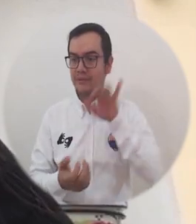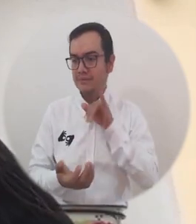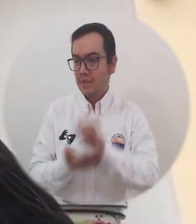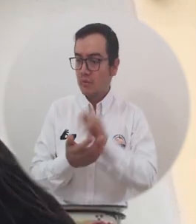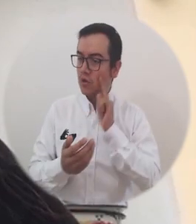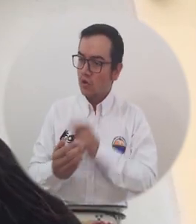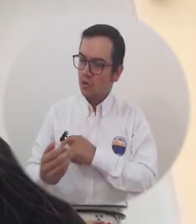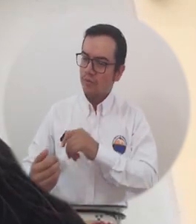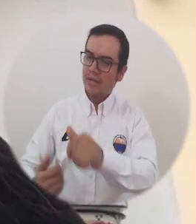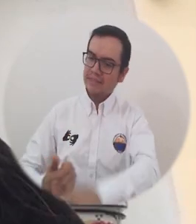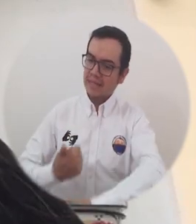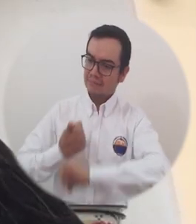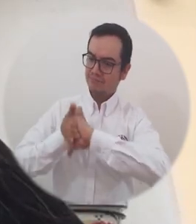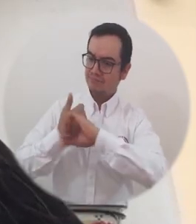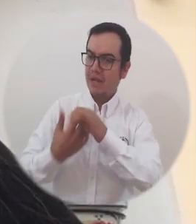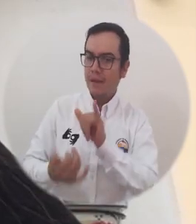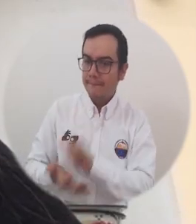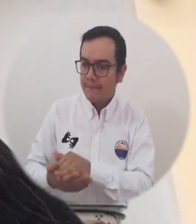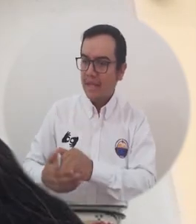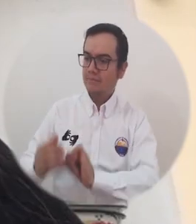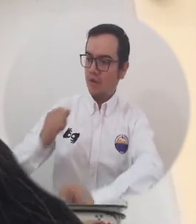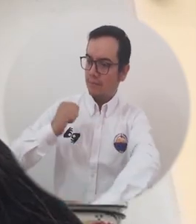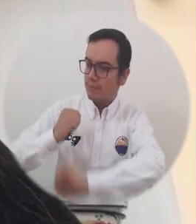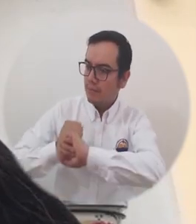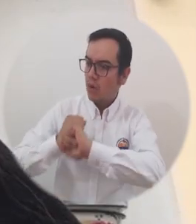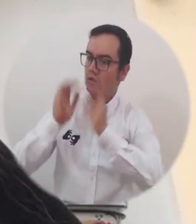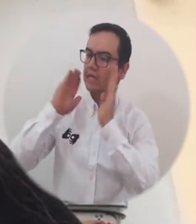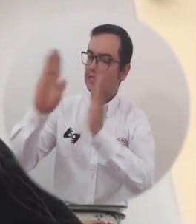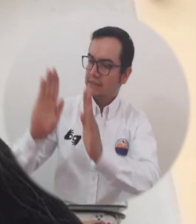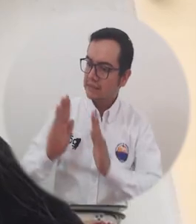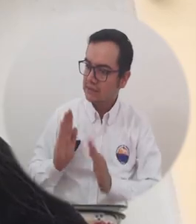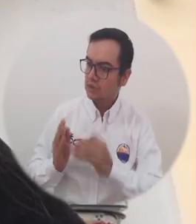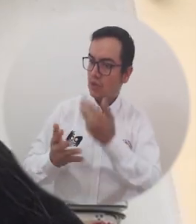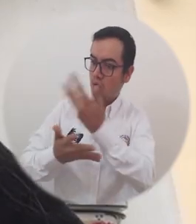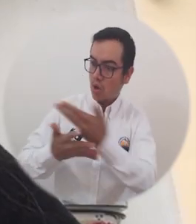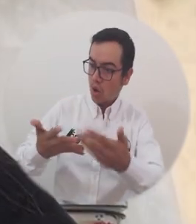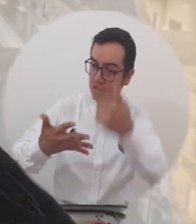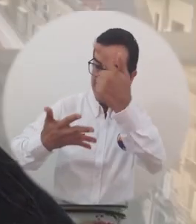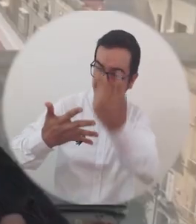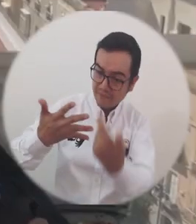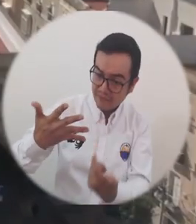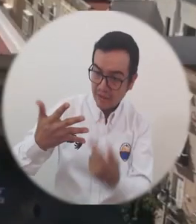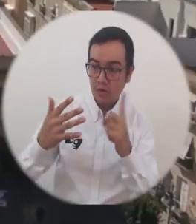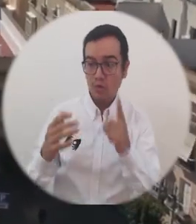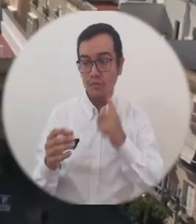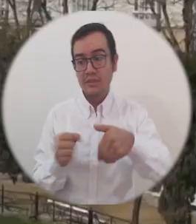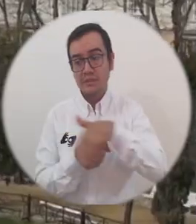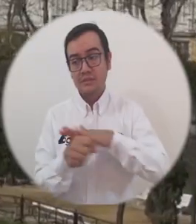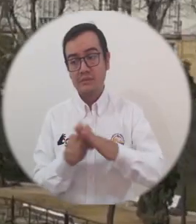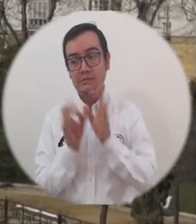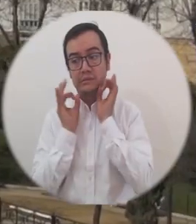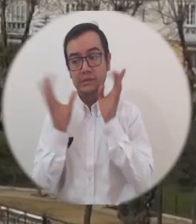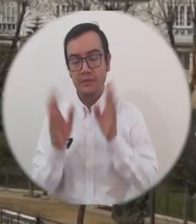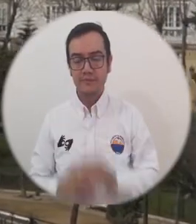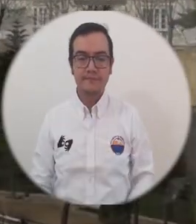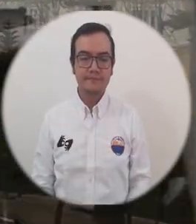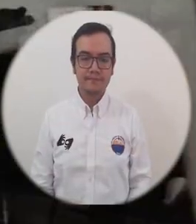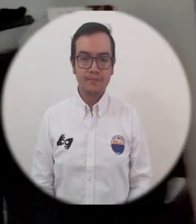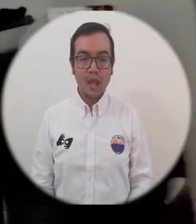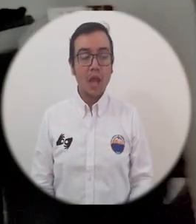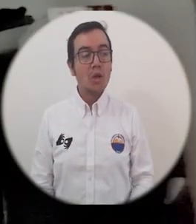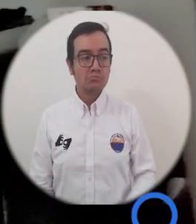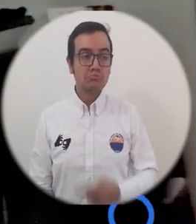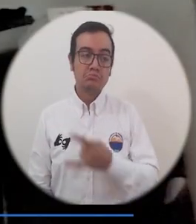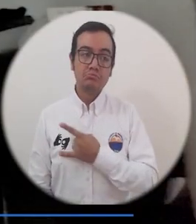conectado con nosotros atento a nuestras necesidades sobre todo en esta situación tan particular la